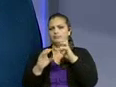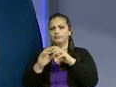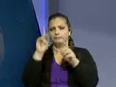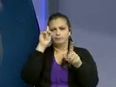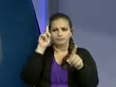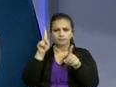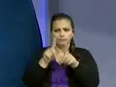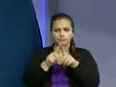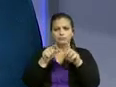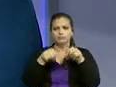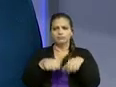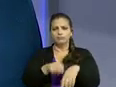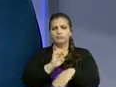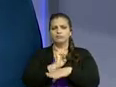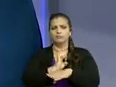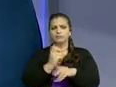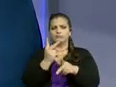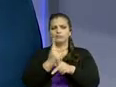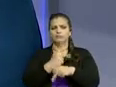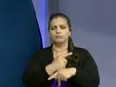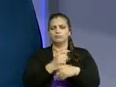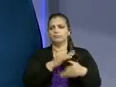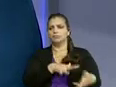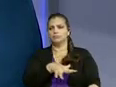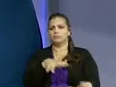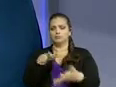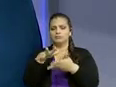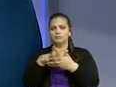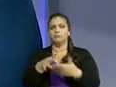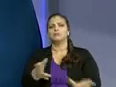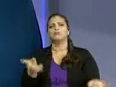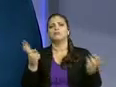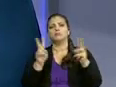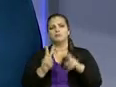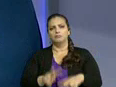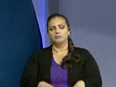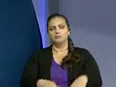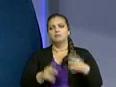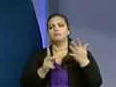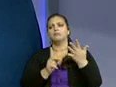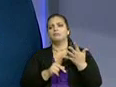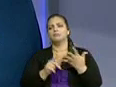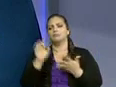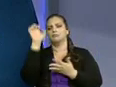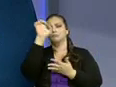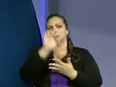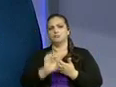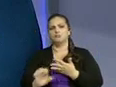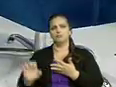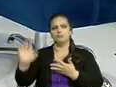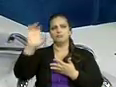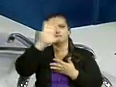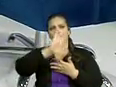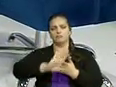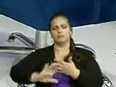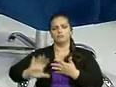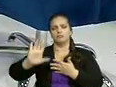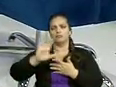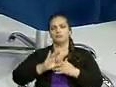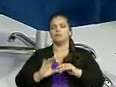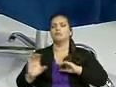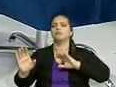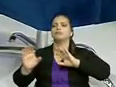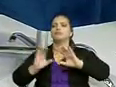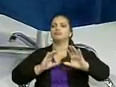del país. No debemos olvidar también el EFTA. Europa del Norte también se ha venido trabajando en estas semanas.